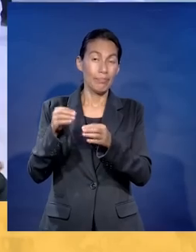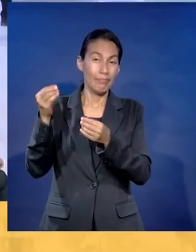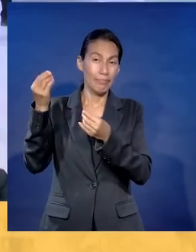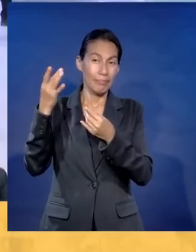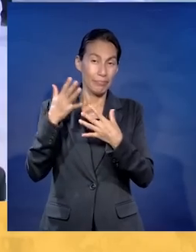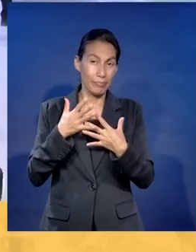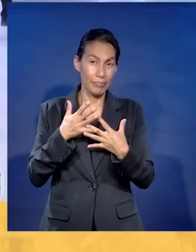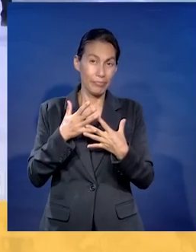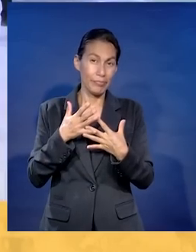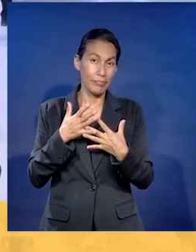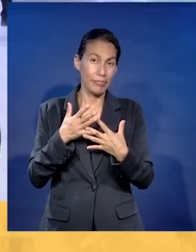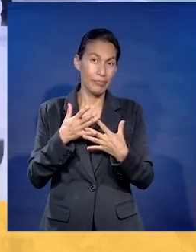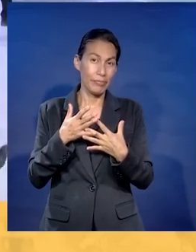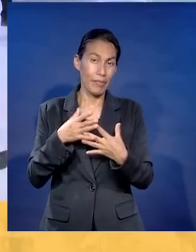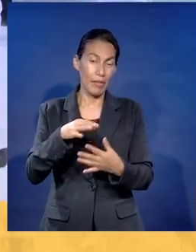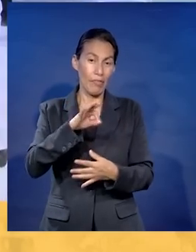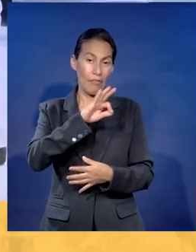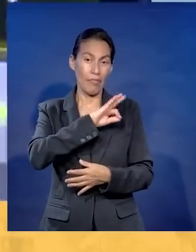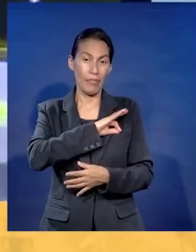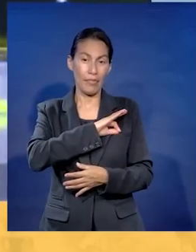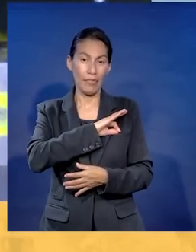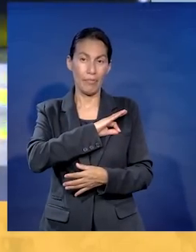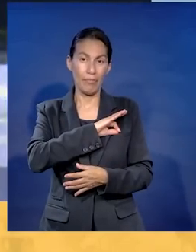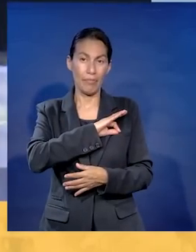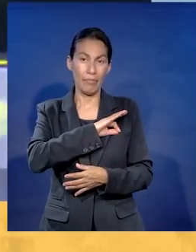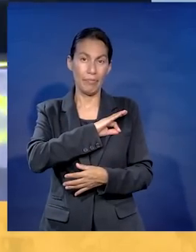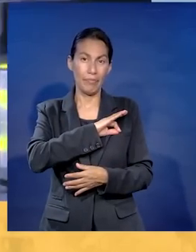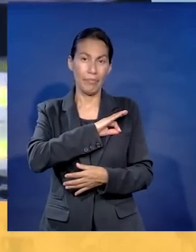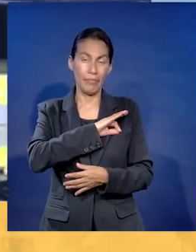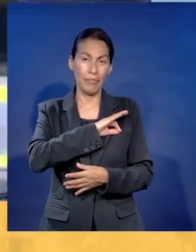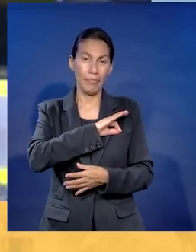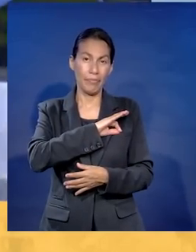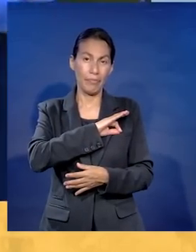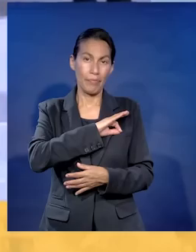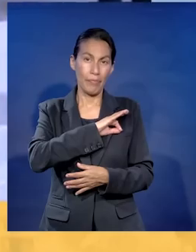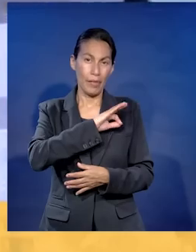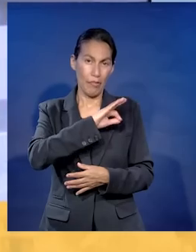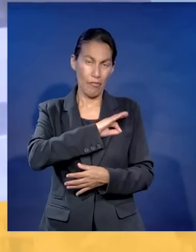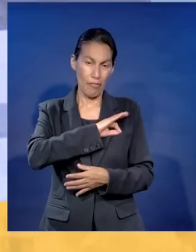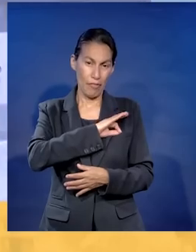facultad en este contexto espiritual le vamos a llamar Fe